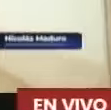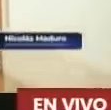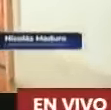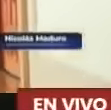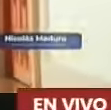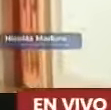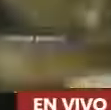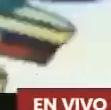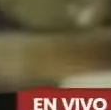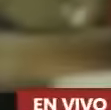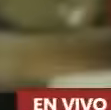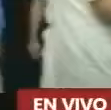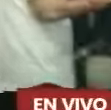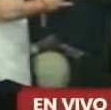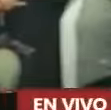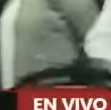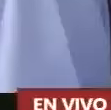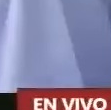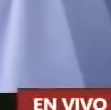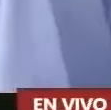Sábado.